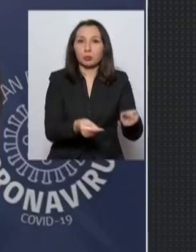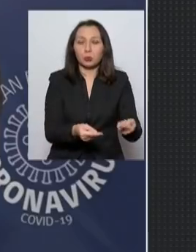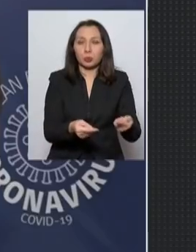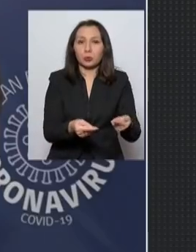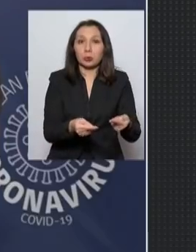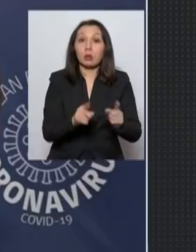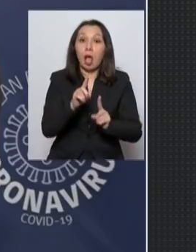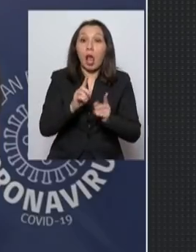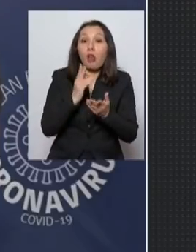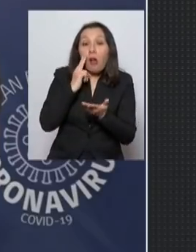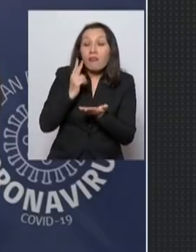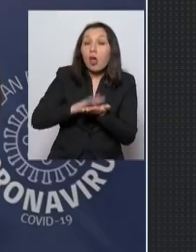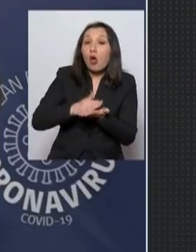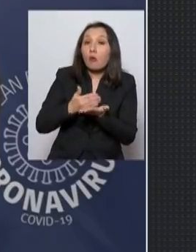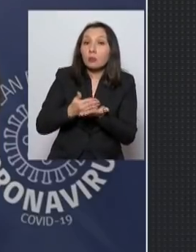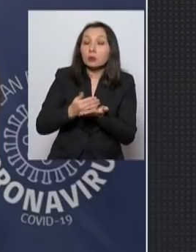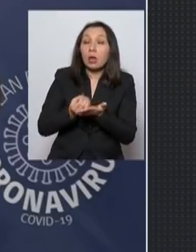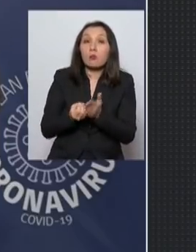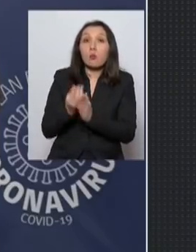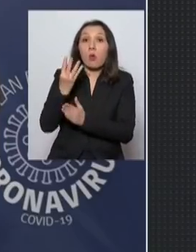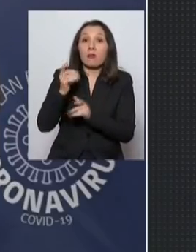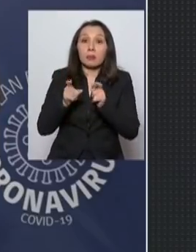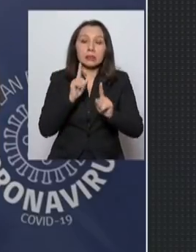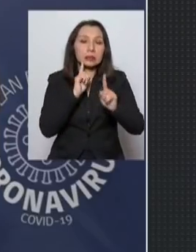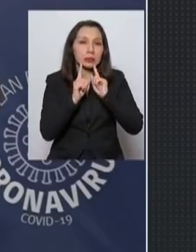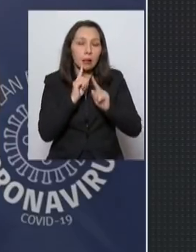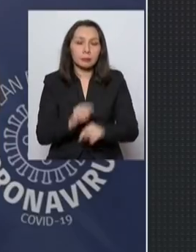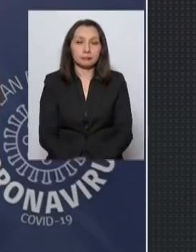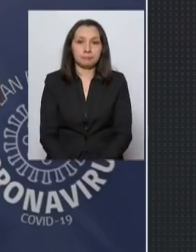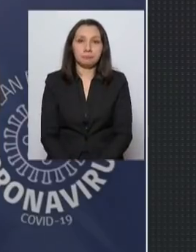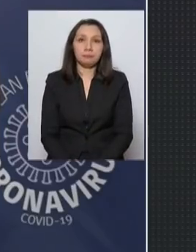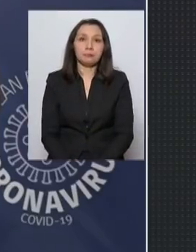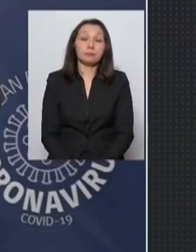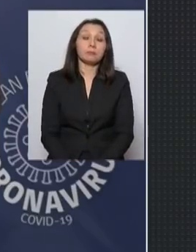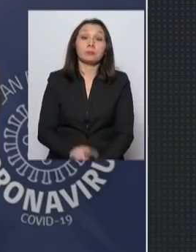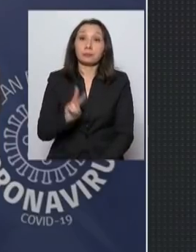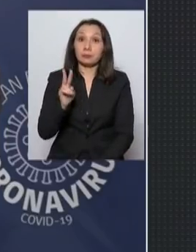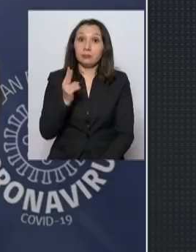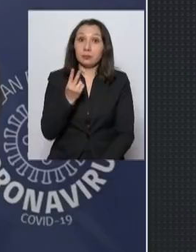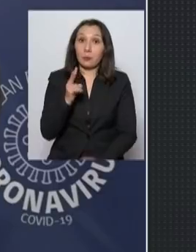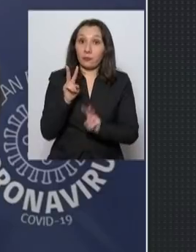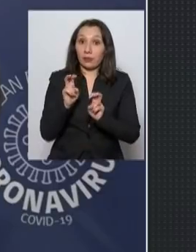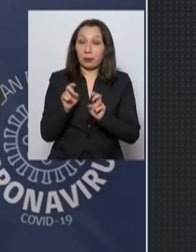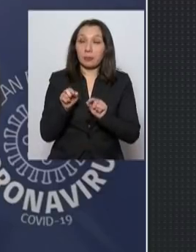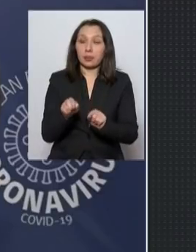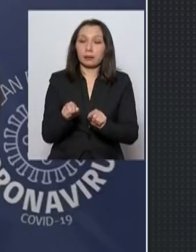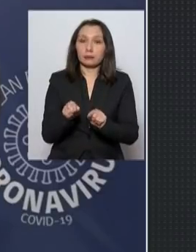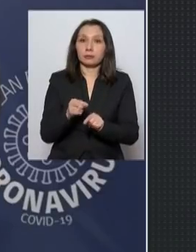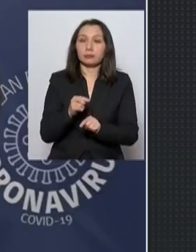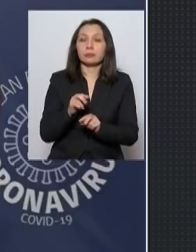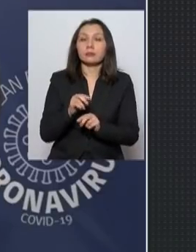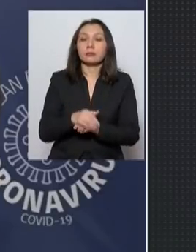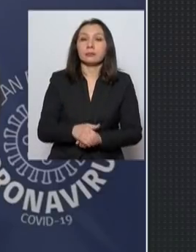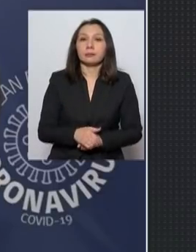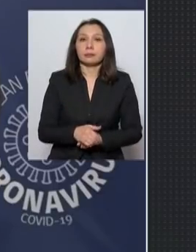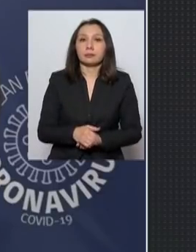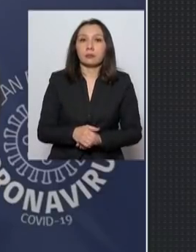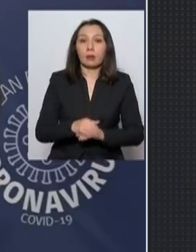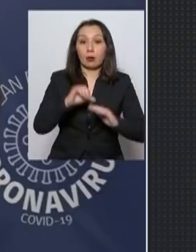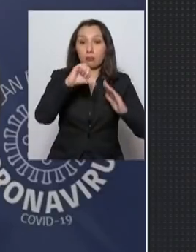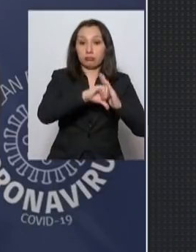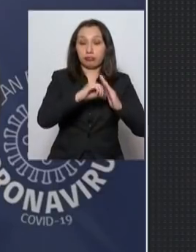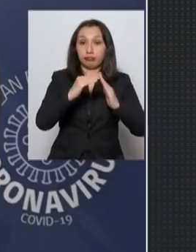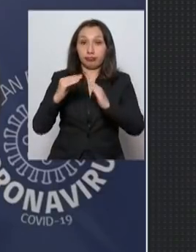a lo que está evolucionando en casos nuevos, exámenes, en fin. En segundo lugar, respecto a la